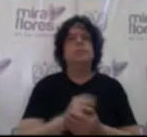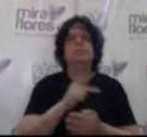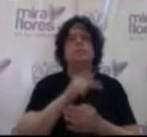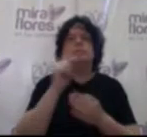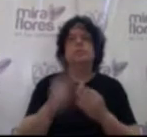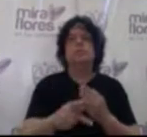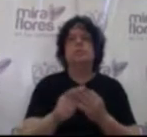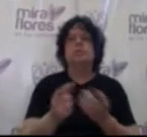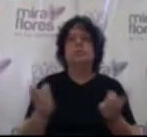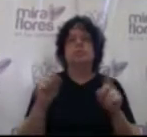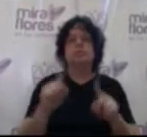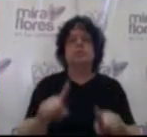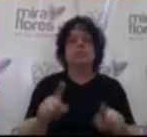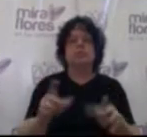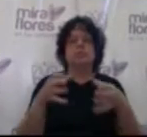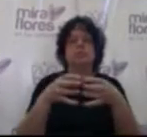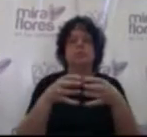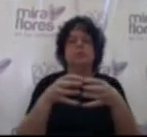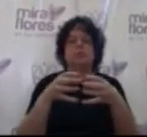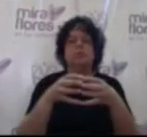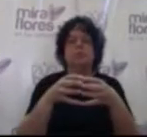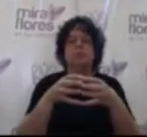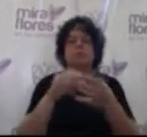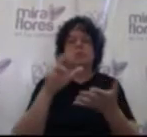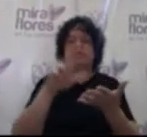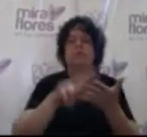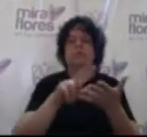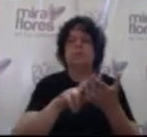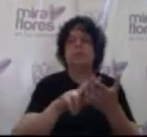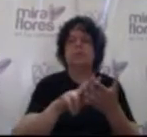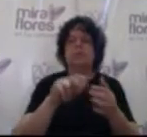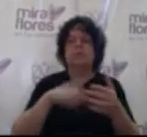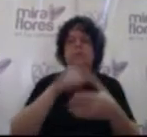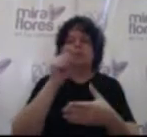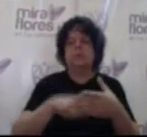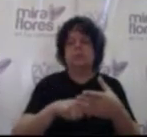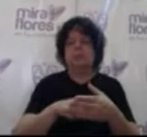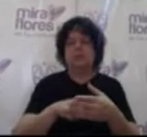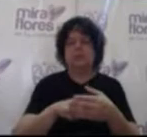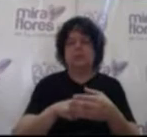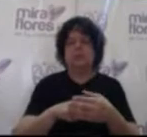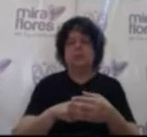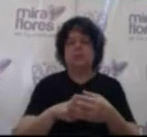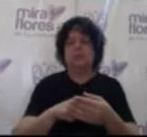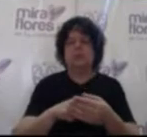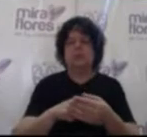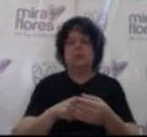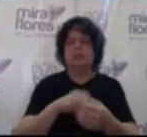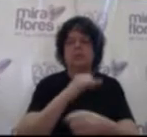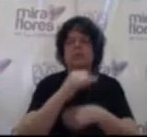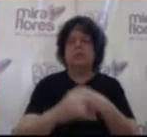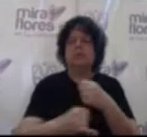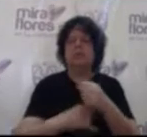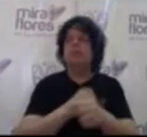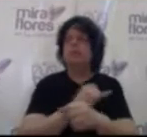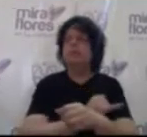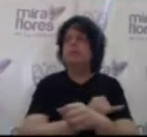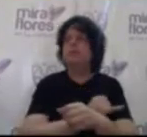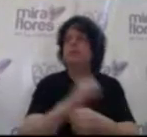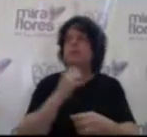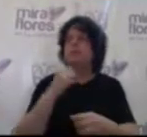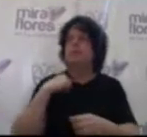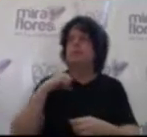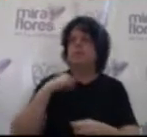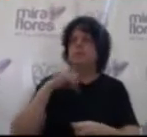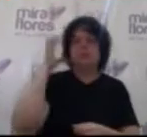Proyecto de acuerdo de consejo que aprueba la adenda número 02 al convenio de cooperación interinstitucional entre la Municipalidad de